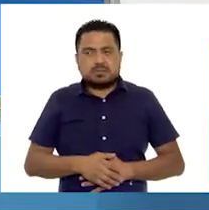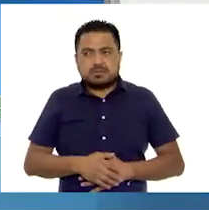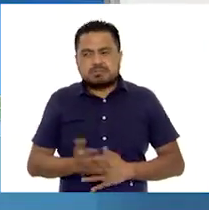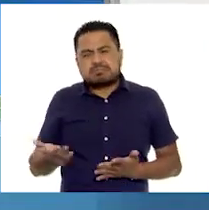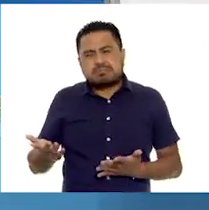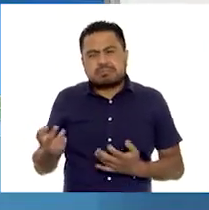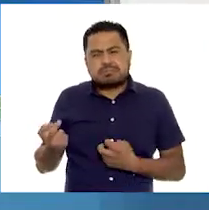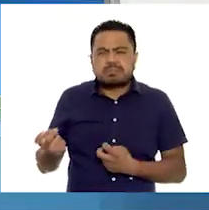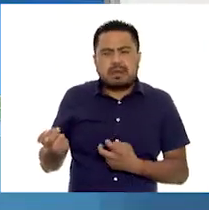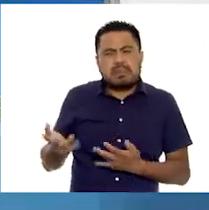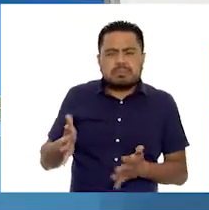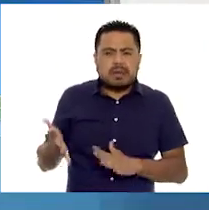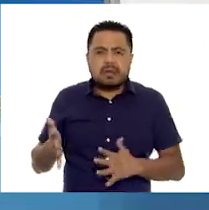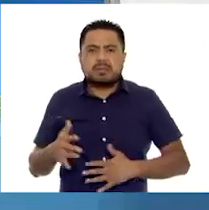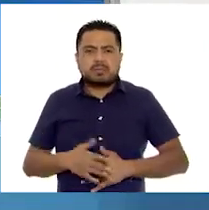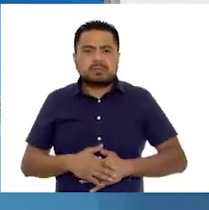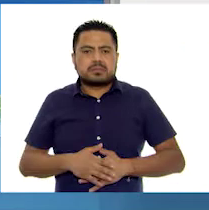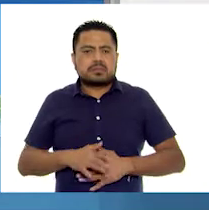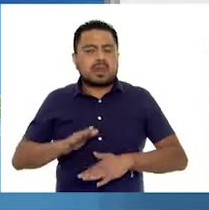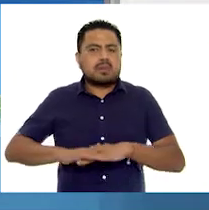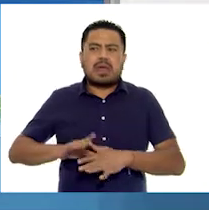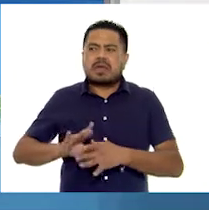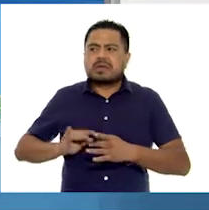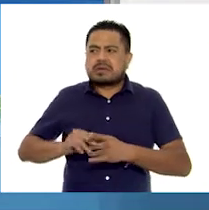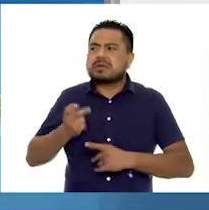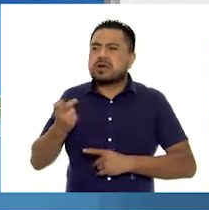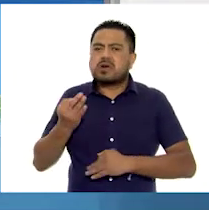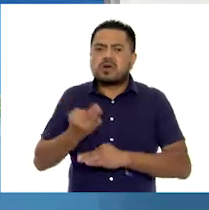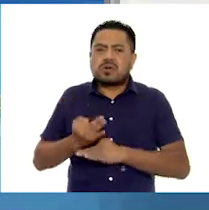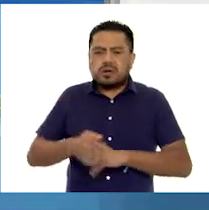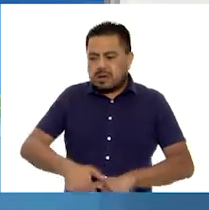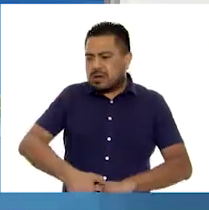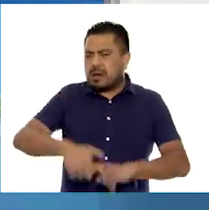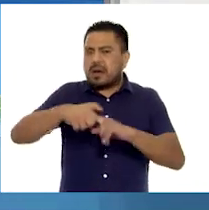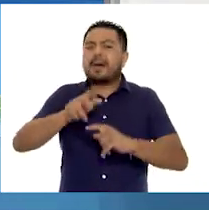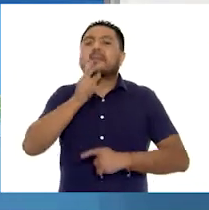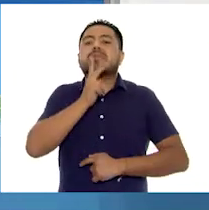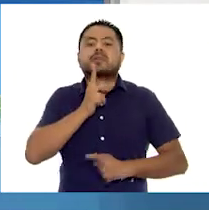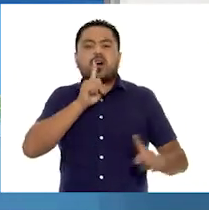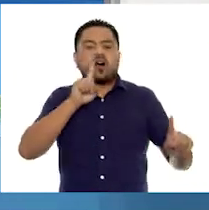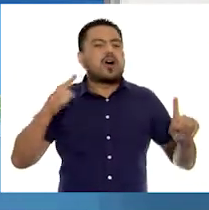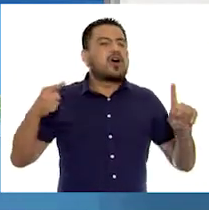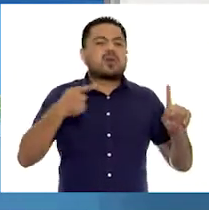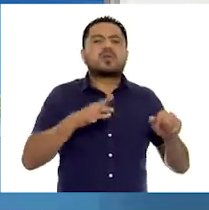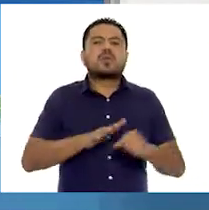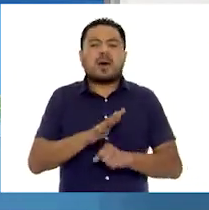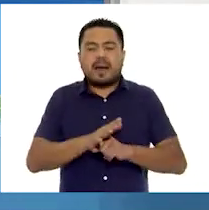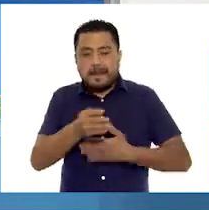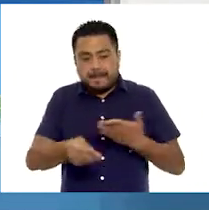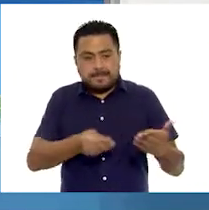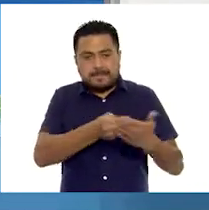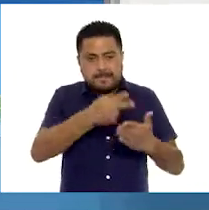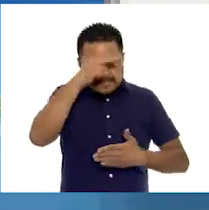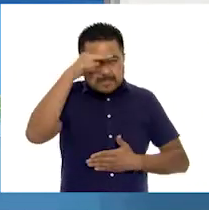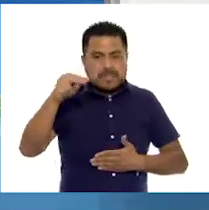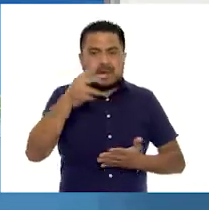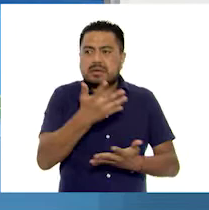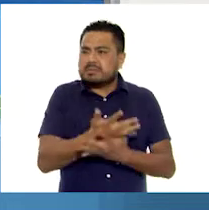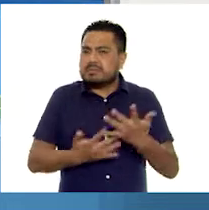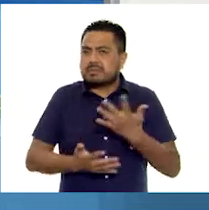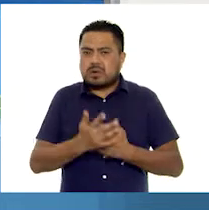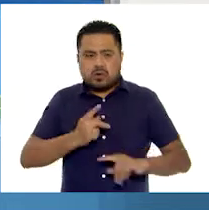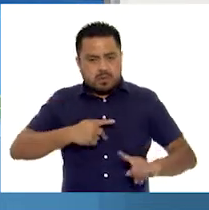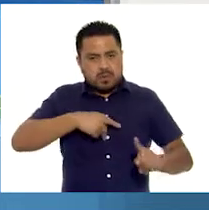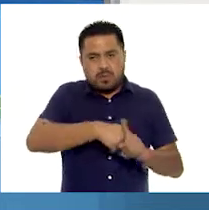exactamente sería más correcto que dijéramos que la expropiación petrolera tenía como fin darle a méxico las riendas de su